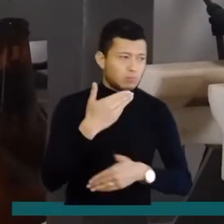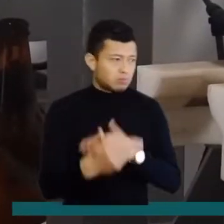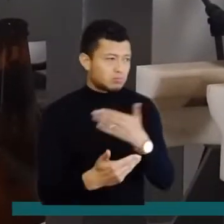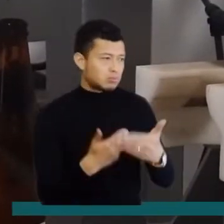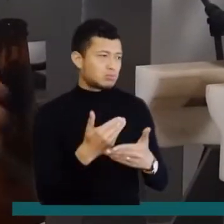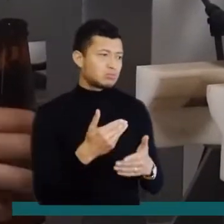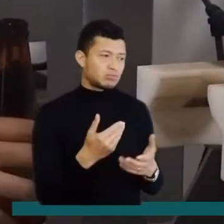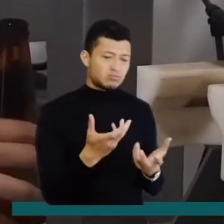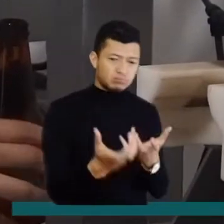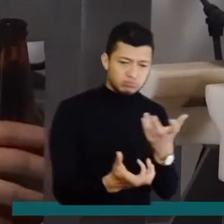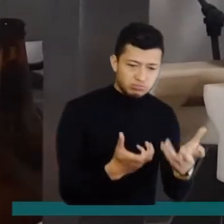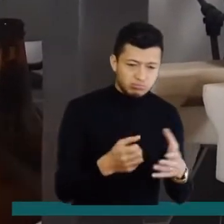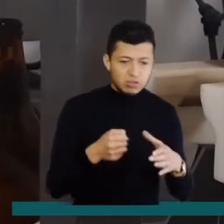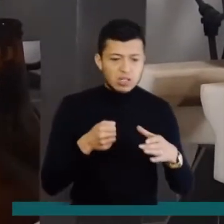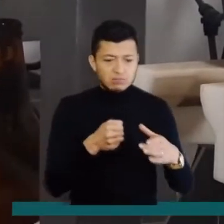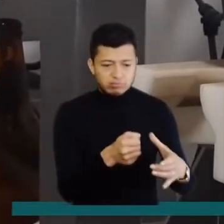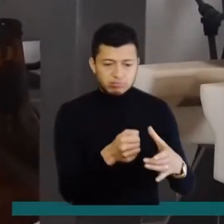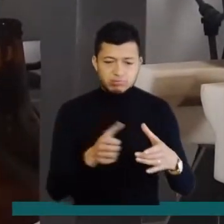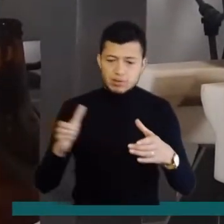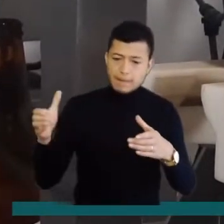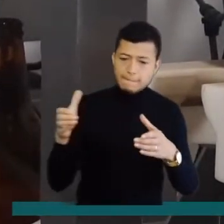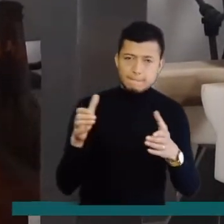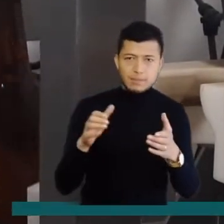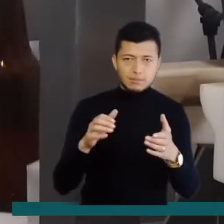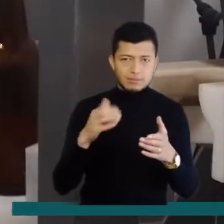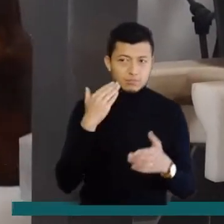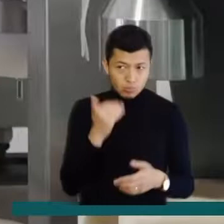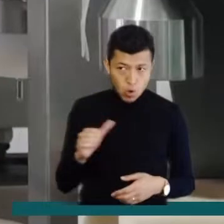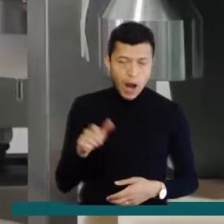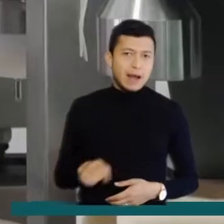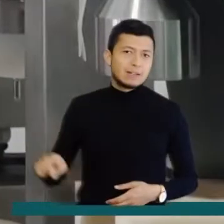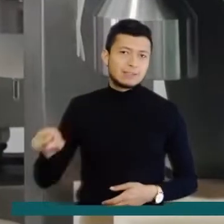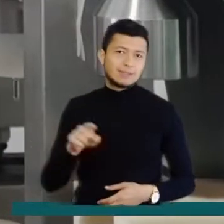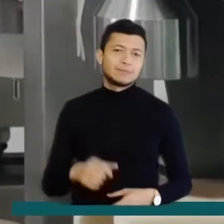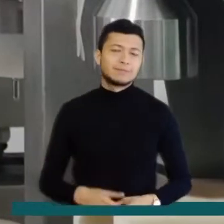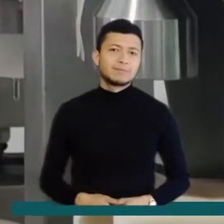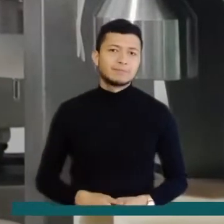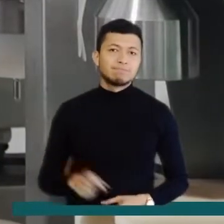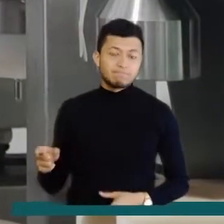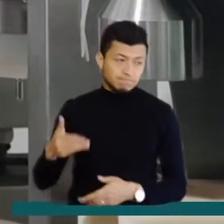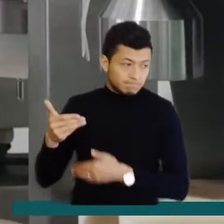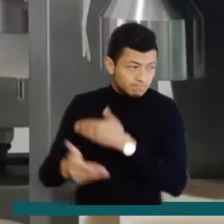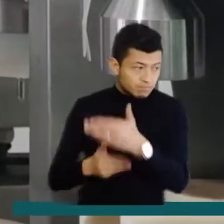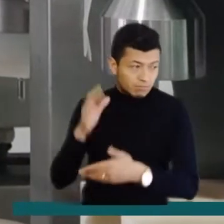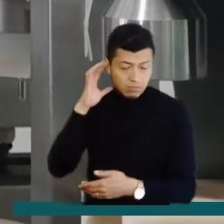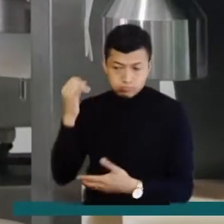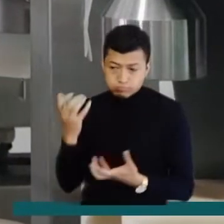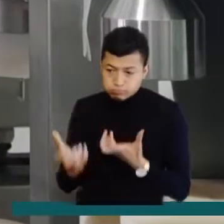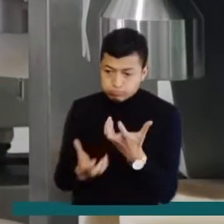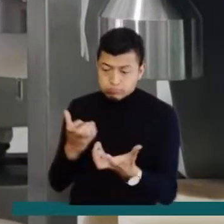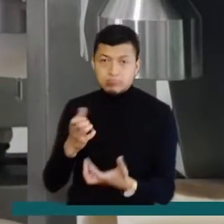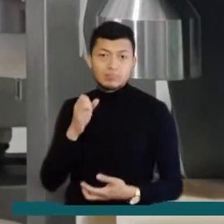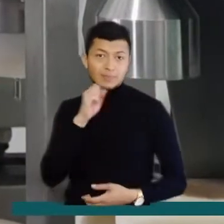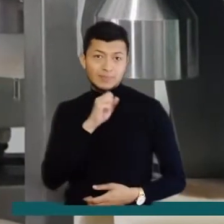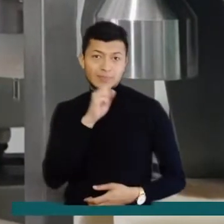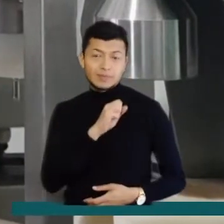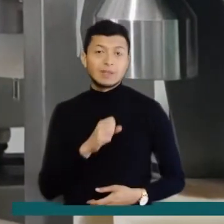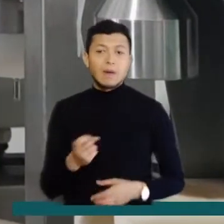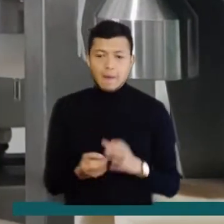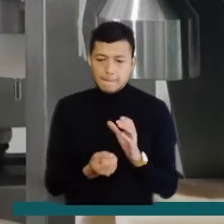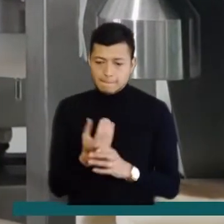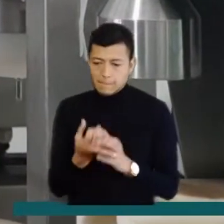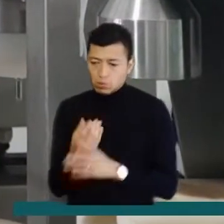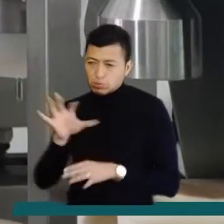de elaboración, de envasado, de etiqueteado, son mujeres. Así es el proceso de fabricación de la cerveza, a menor escala y